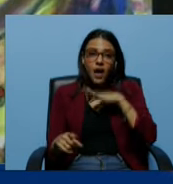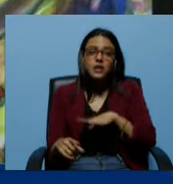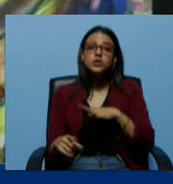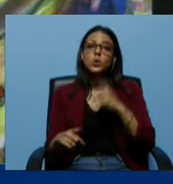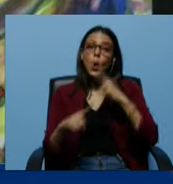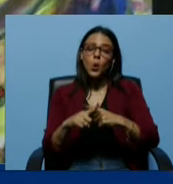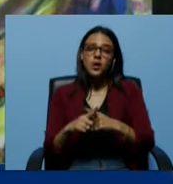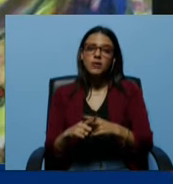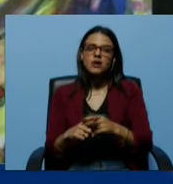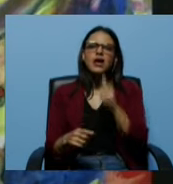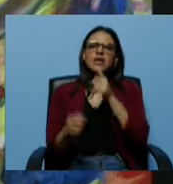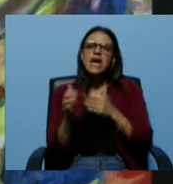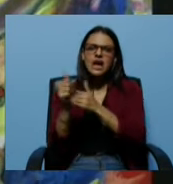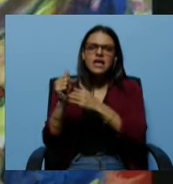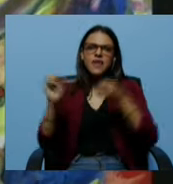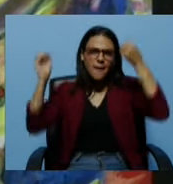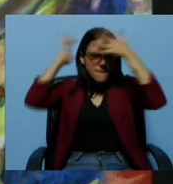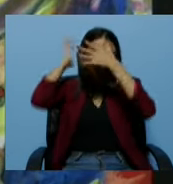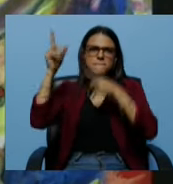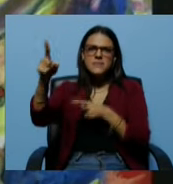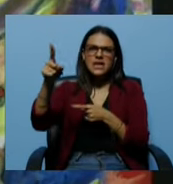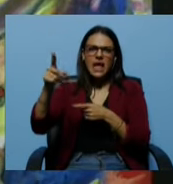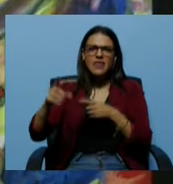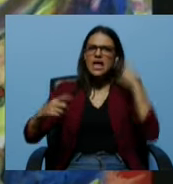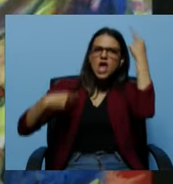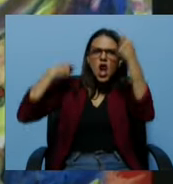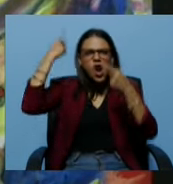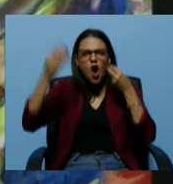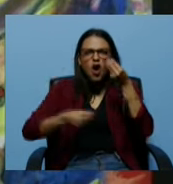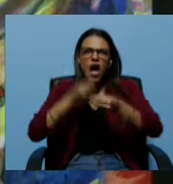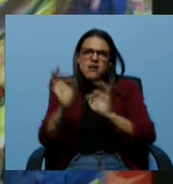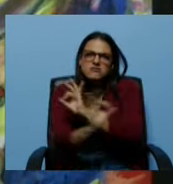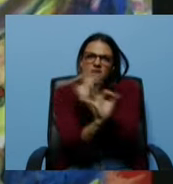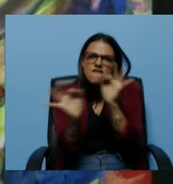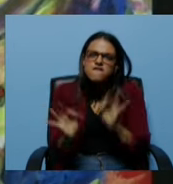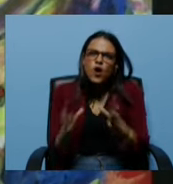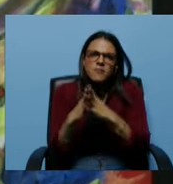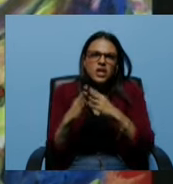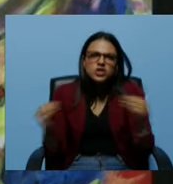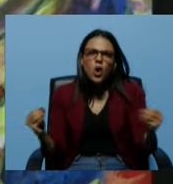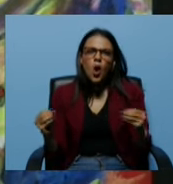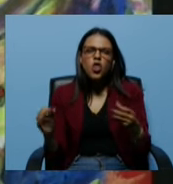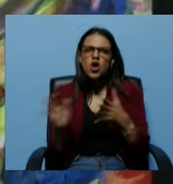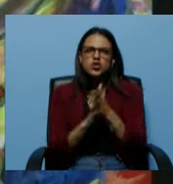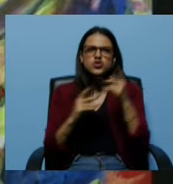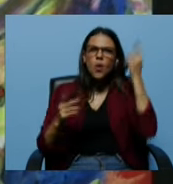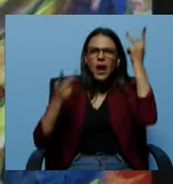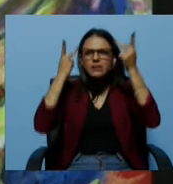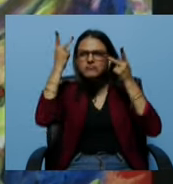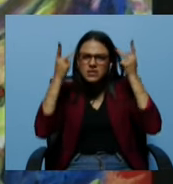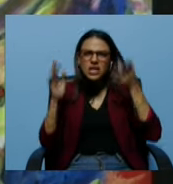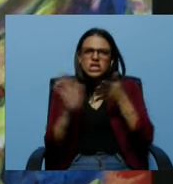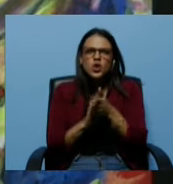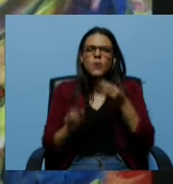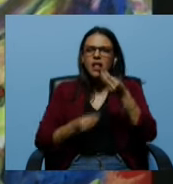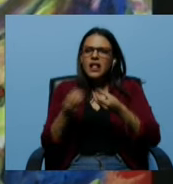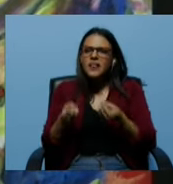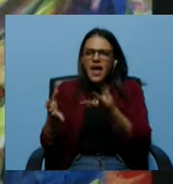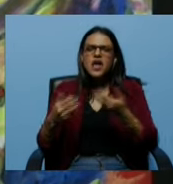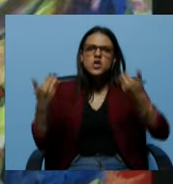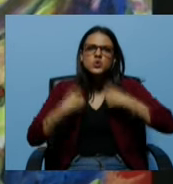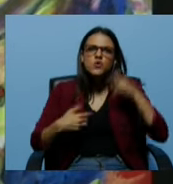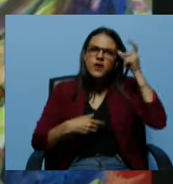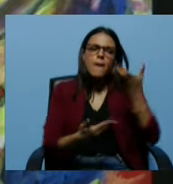va Milei, con toda su esquizofrenia, con toda su sociopatía sádica de hacer sufrir a los